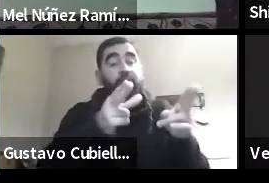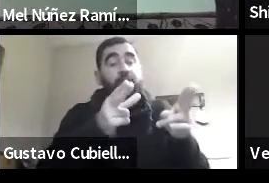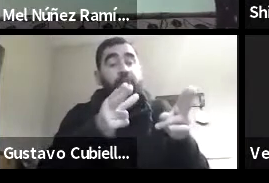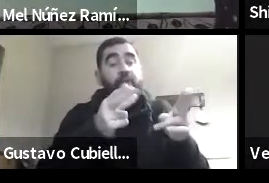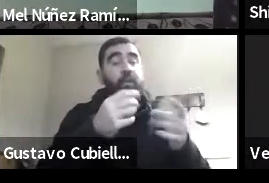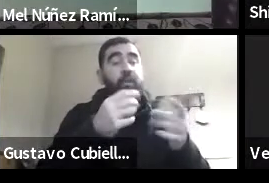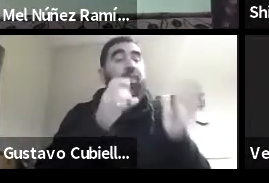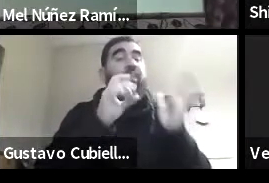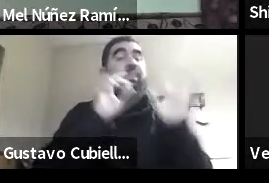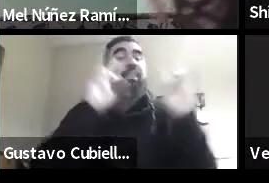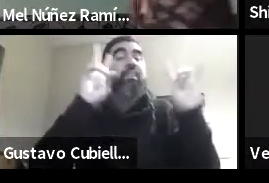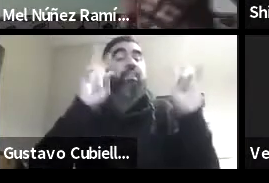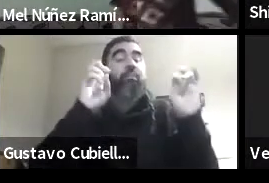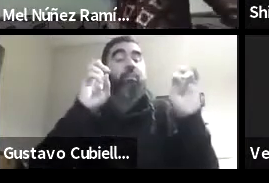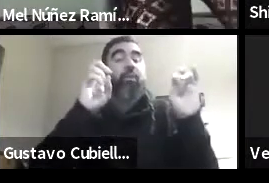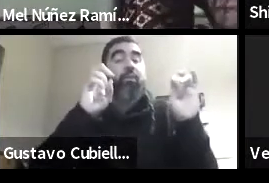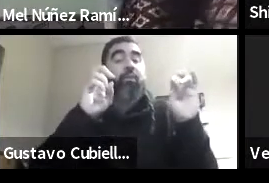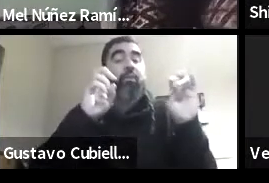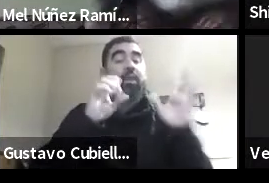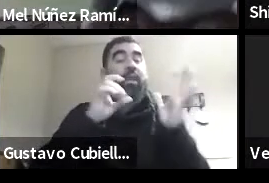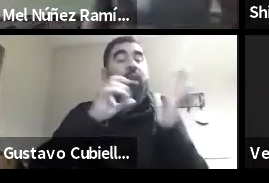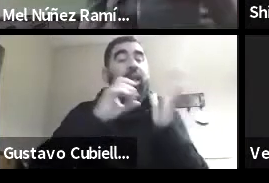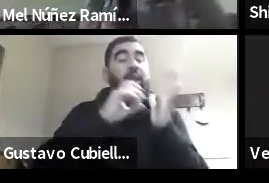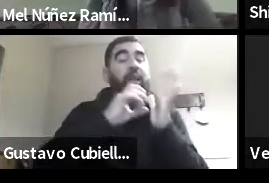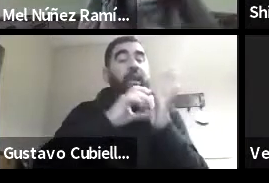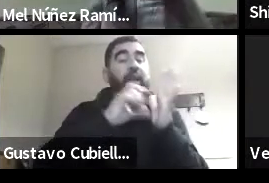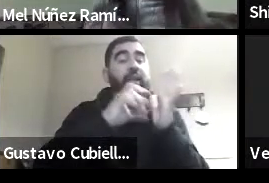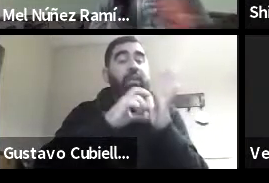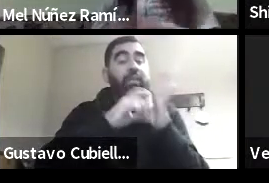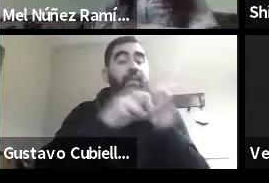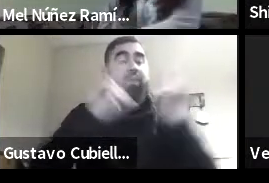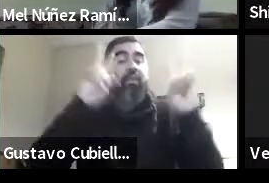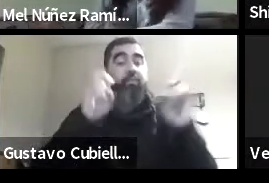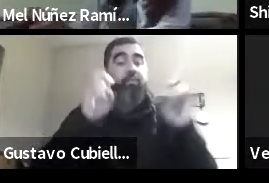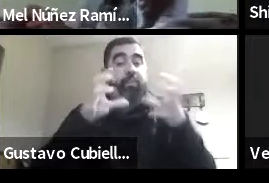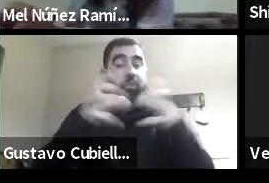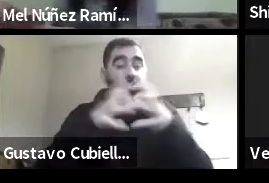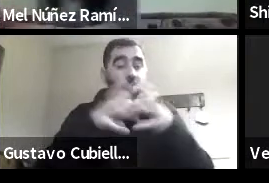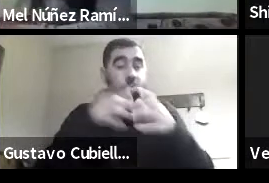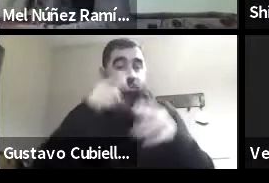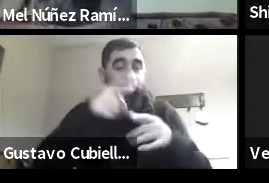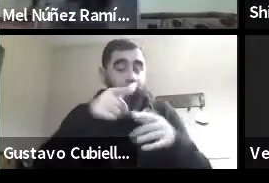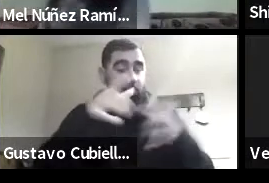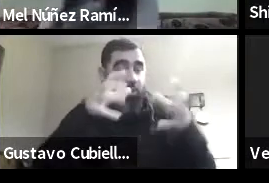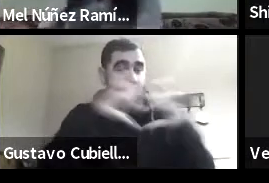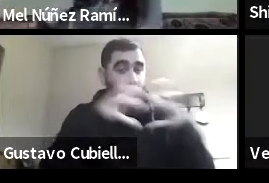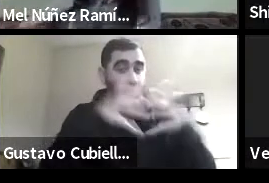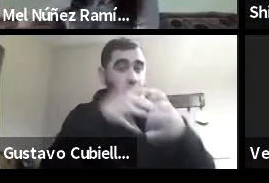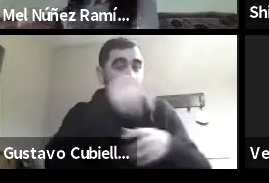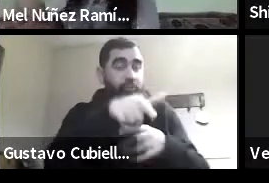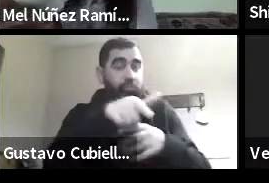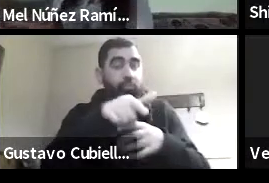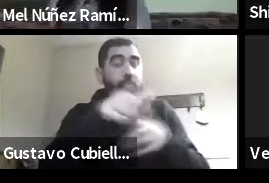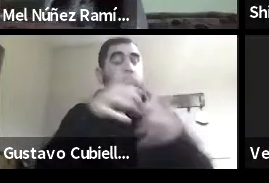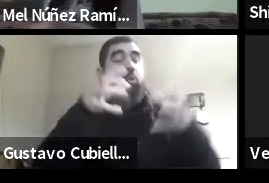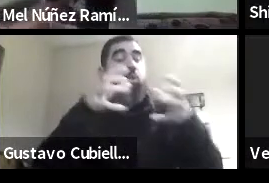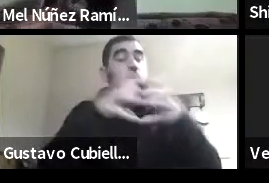que refirió a la aplicación de grupos focales. Los grupos focales son